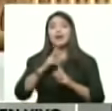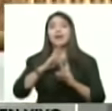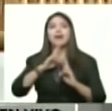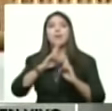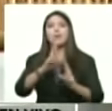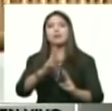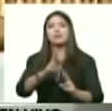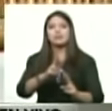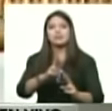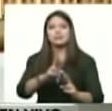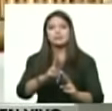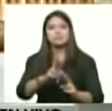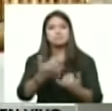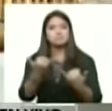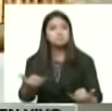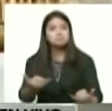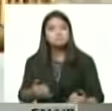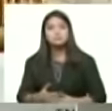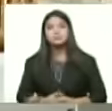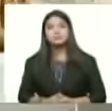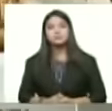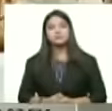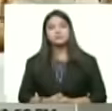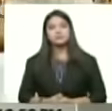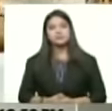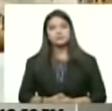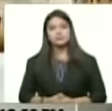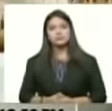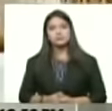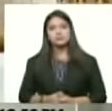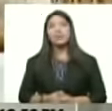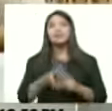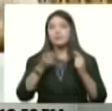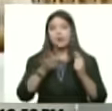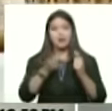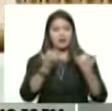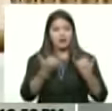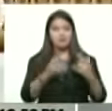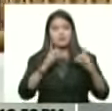sea, digamos, también en tiempo real.